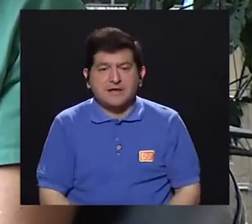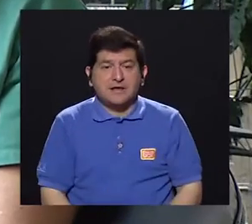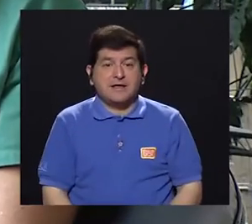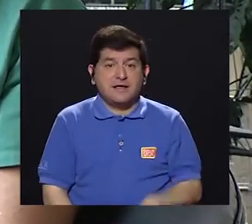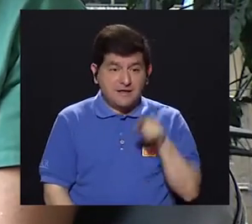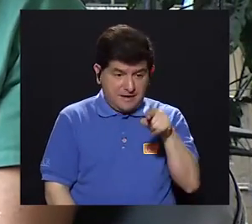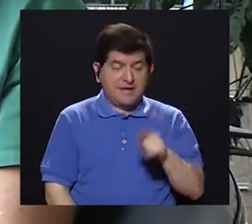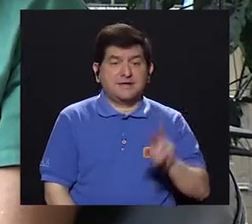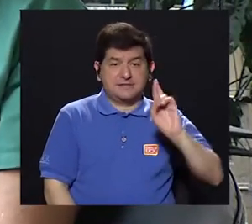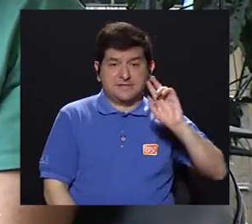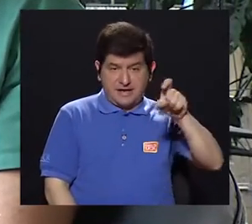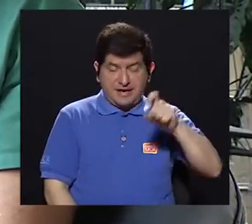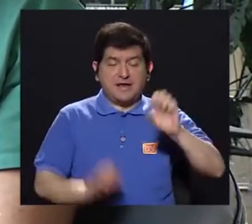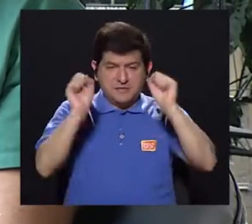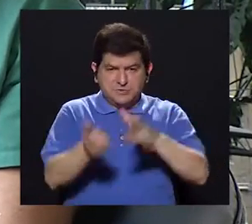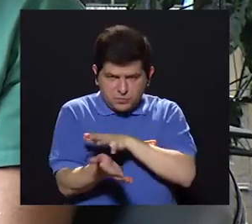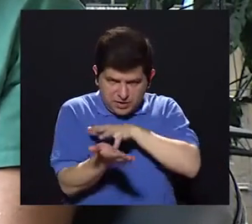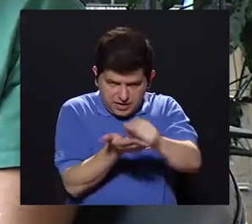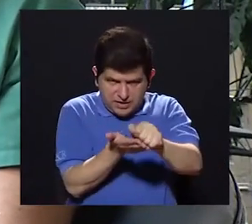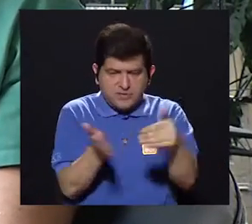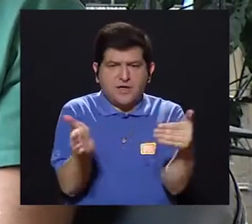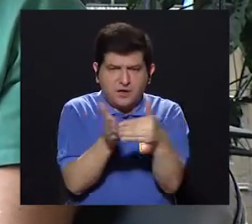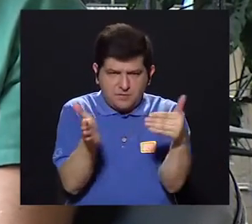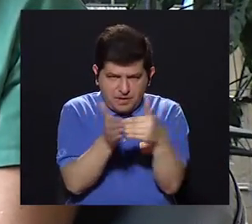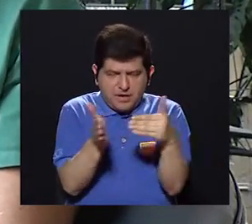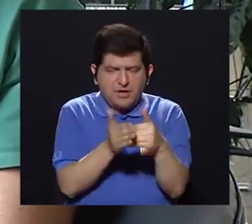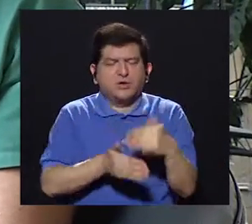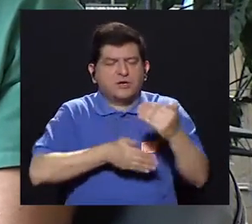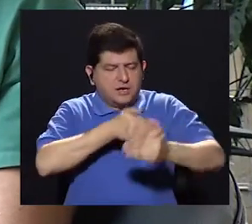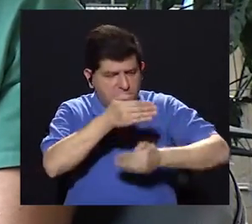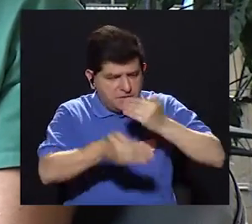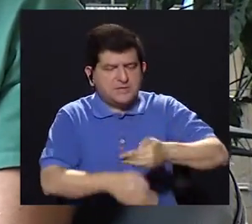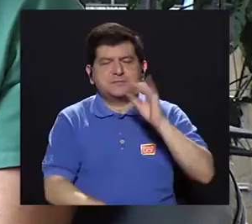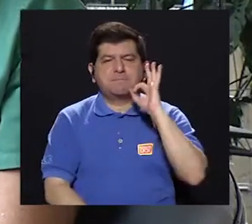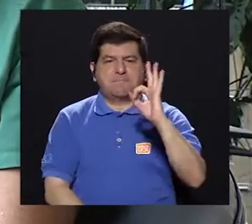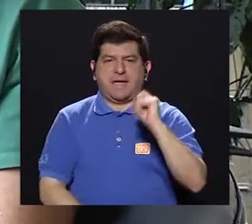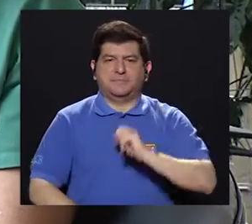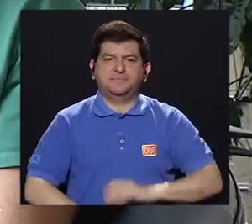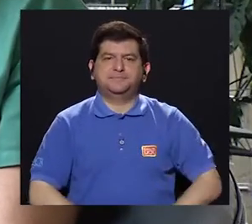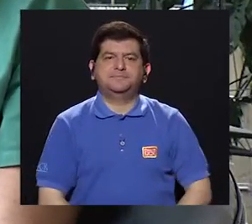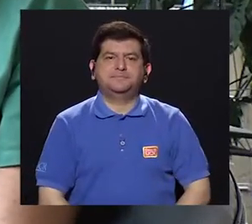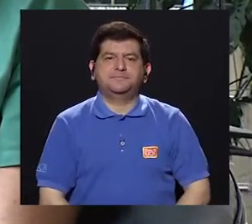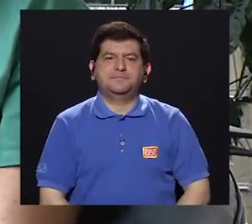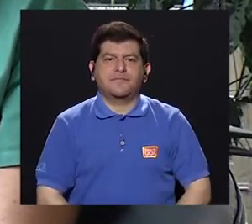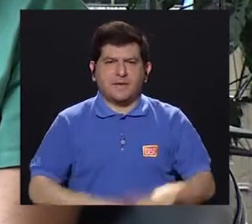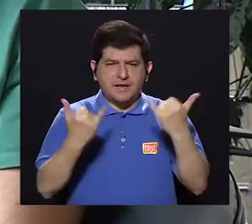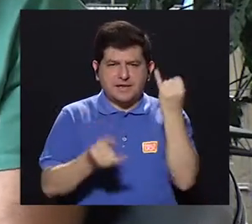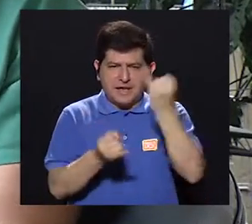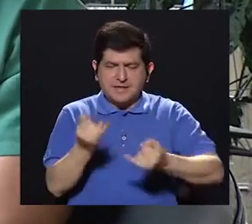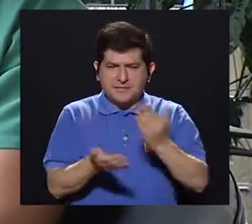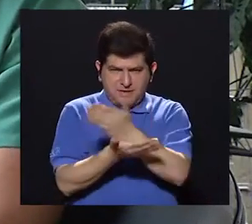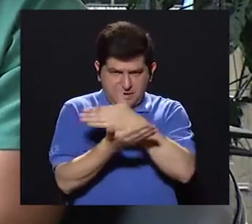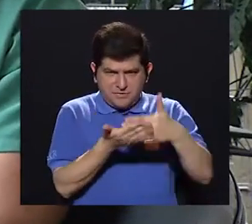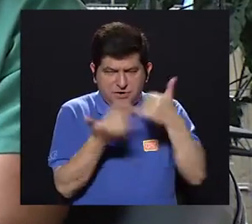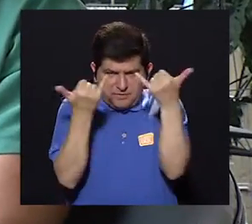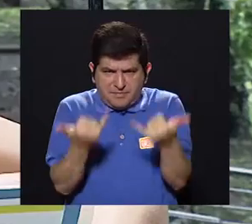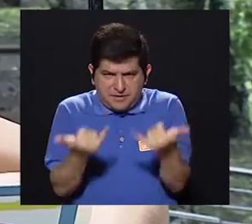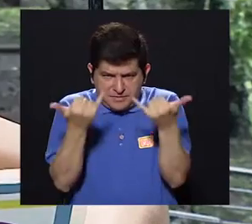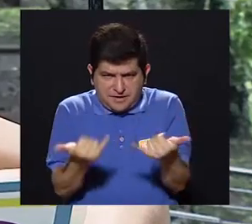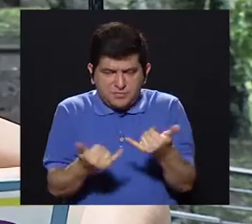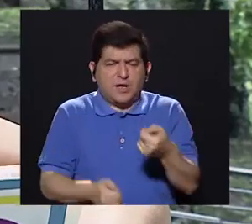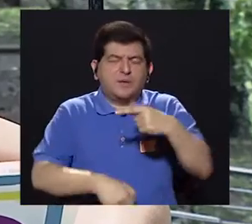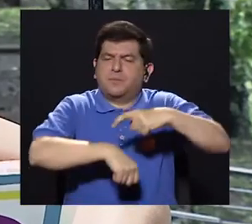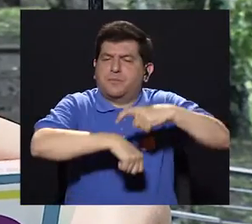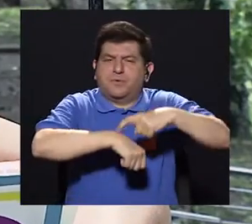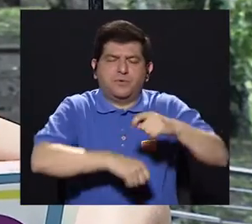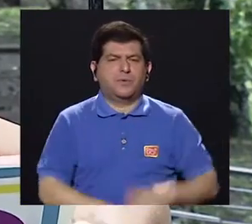tiene la facultad de destruirlas para que vuelvan a regenerarse óptimamente. Ulises, ya para cerrar este bloque, que nos queda muy